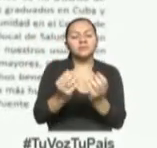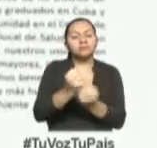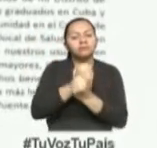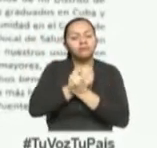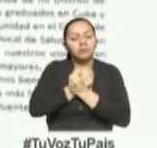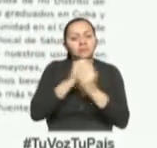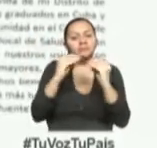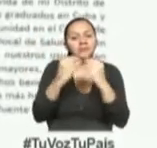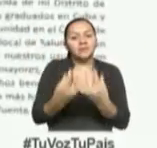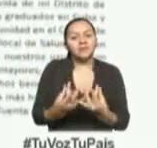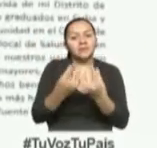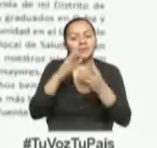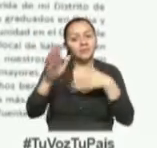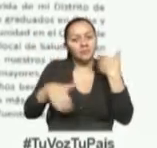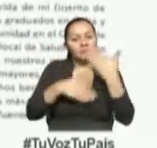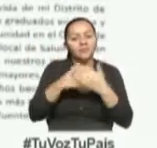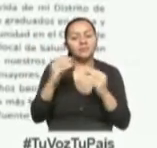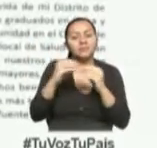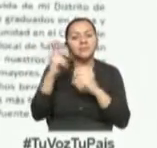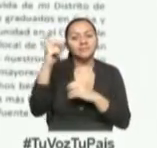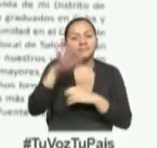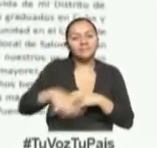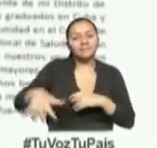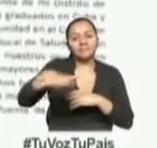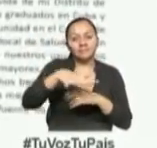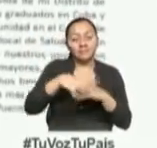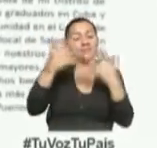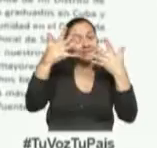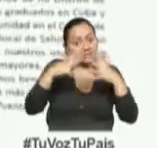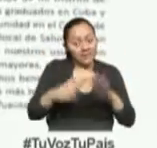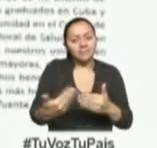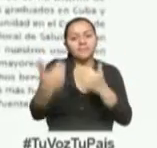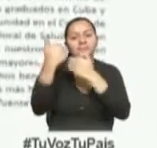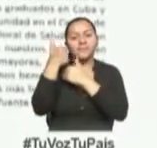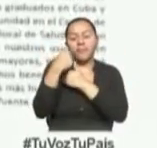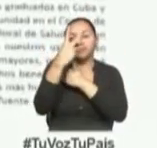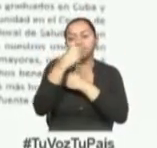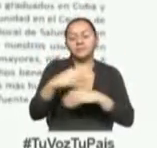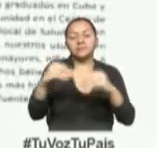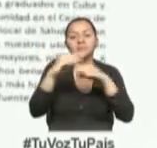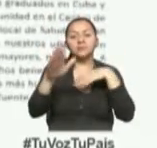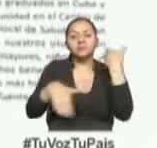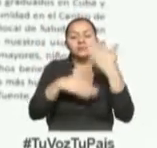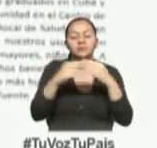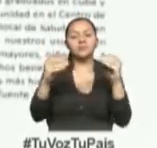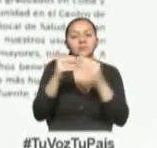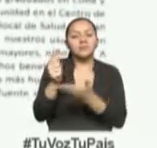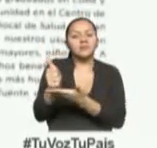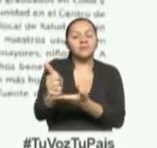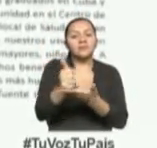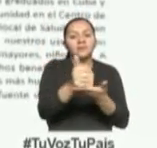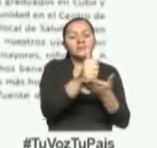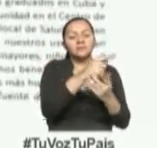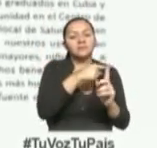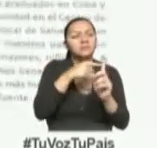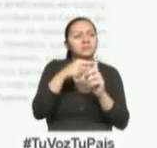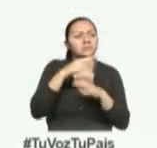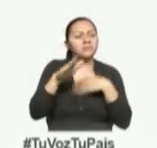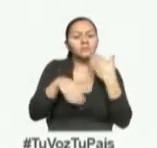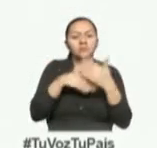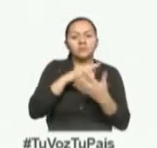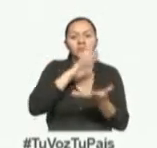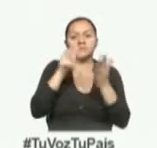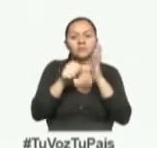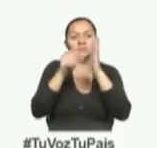cariño, calidad y calidez a los más necesitados, pues de esa manera hacía llegar hasta ellos los grandes beneficios de nuestra Revolución